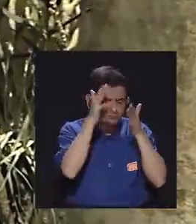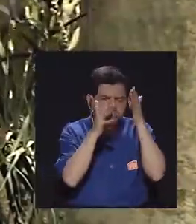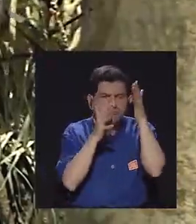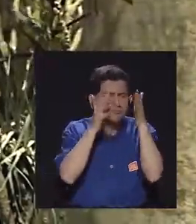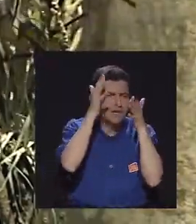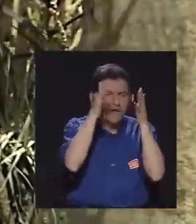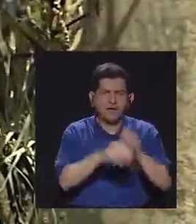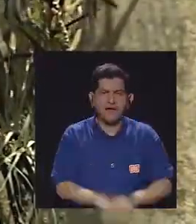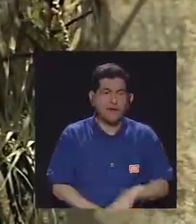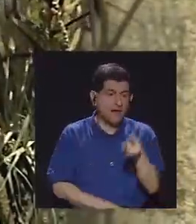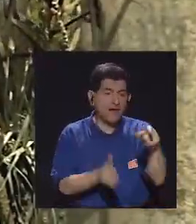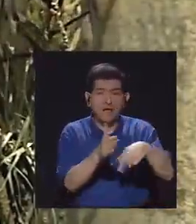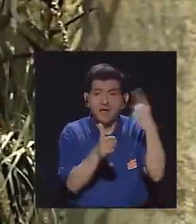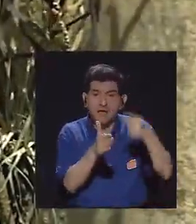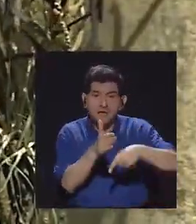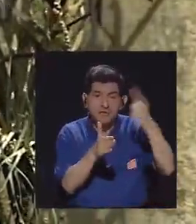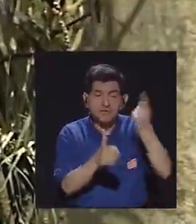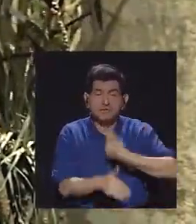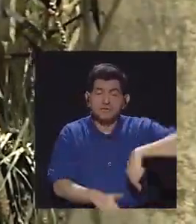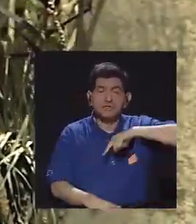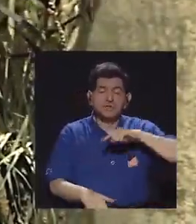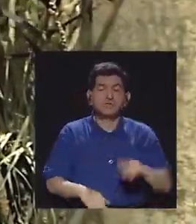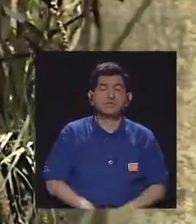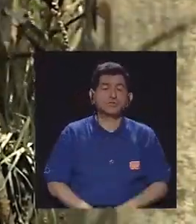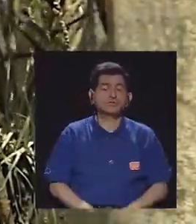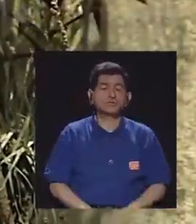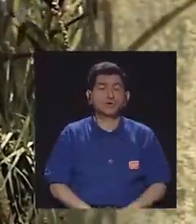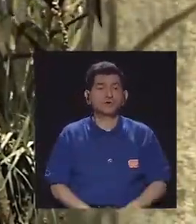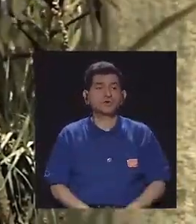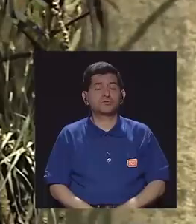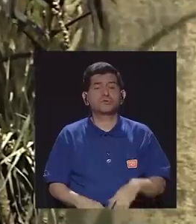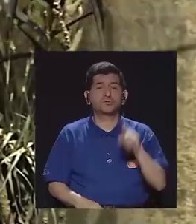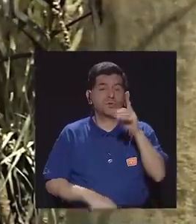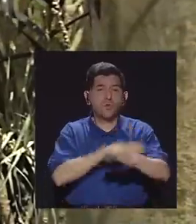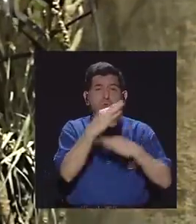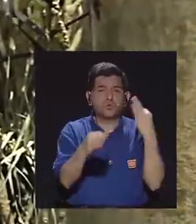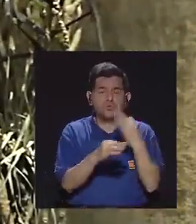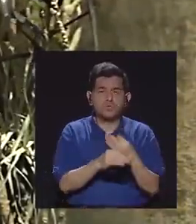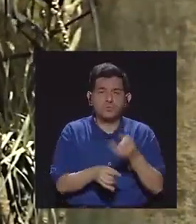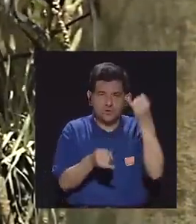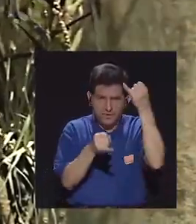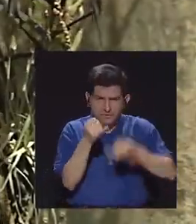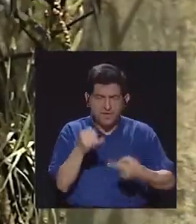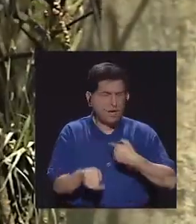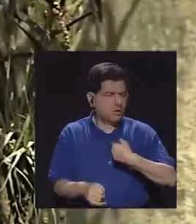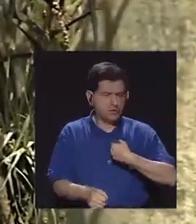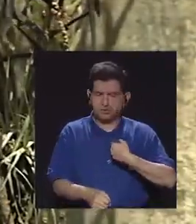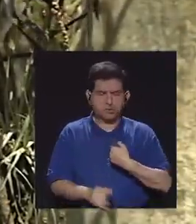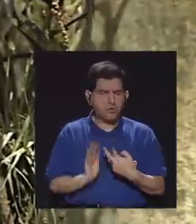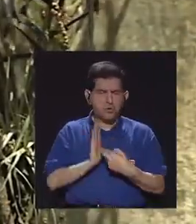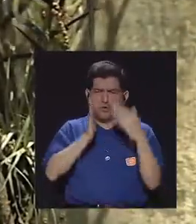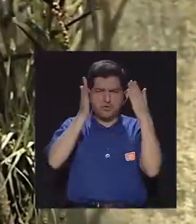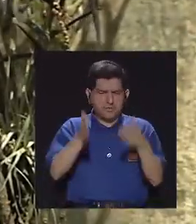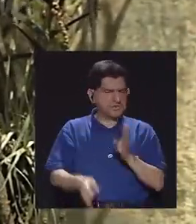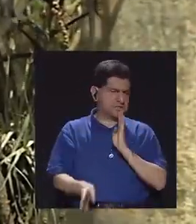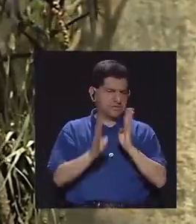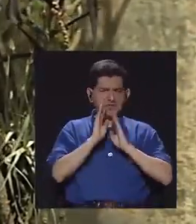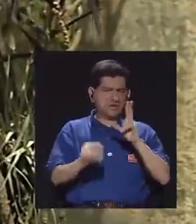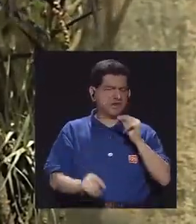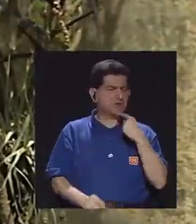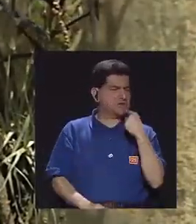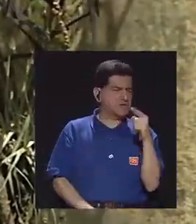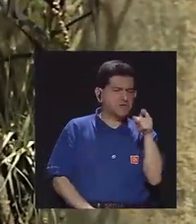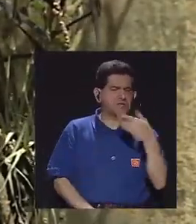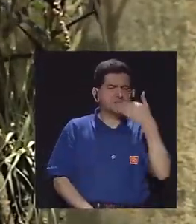creando, ¿verdad? Y ellos muchas veces cuando hacemos cierres, para no ser yo la que diga, ¿verdad? Como representante, que esto